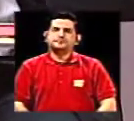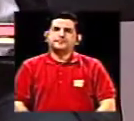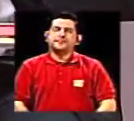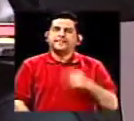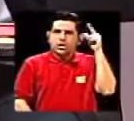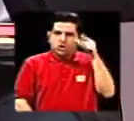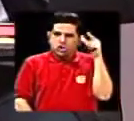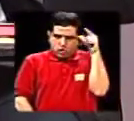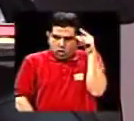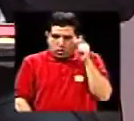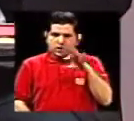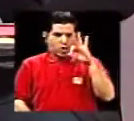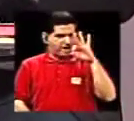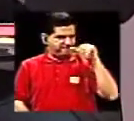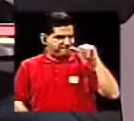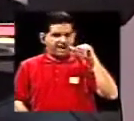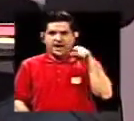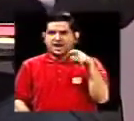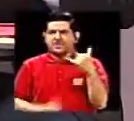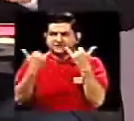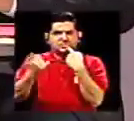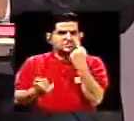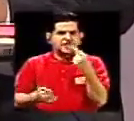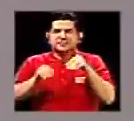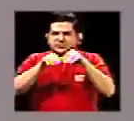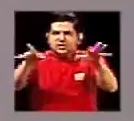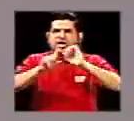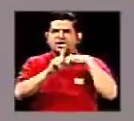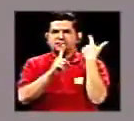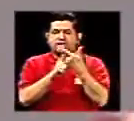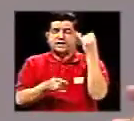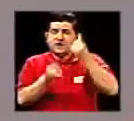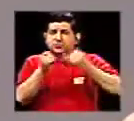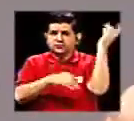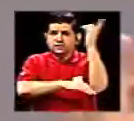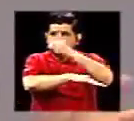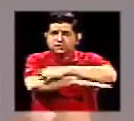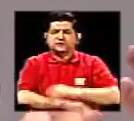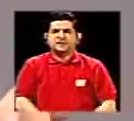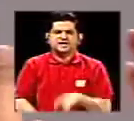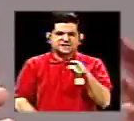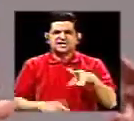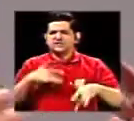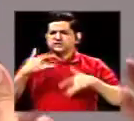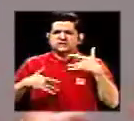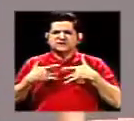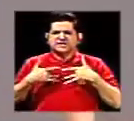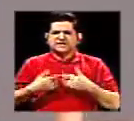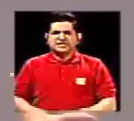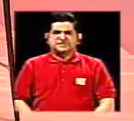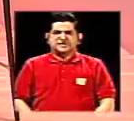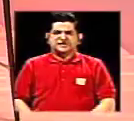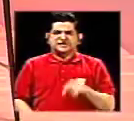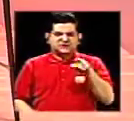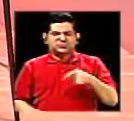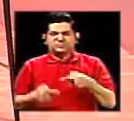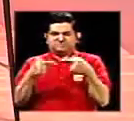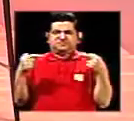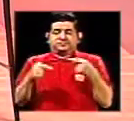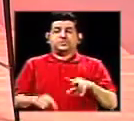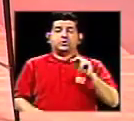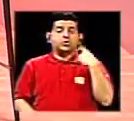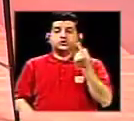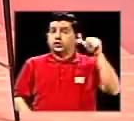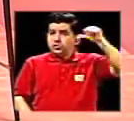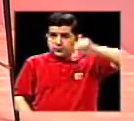Evidentemente en el Frente Amplio, eso se ha manifestado en las redes sociales en los últimos días, hay un resentimiento en estos momentos, no solamente por la derrota,